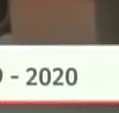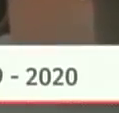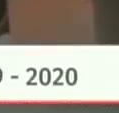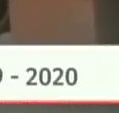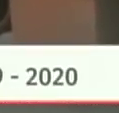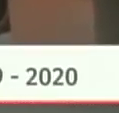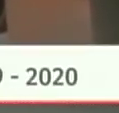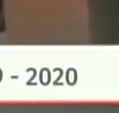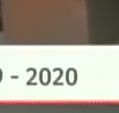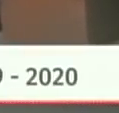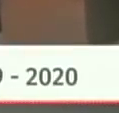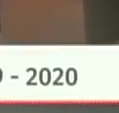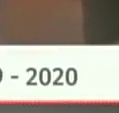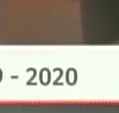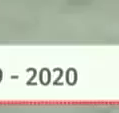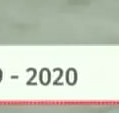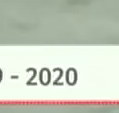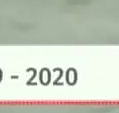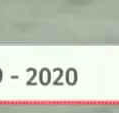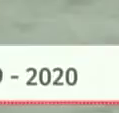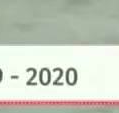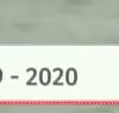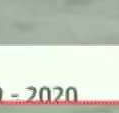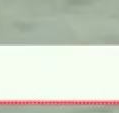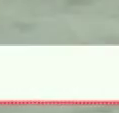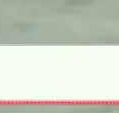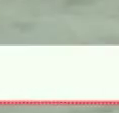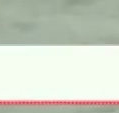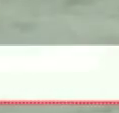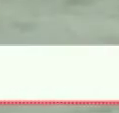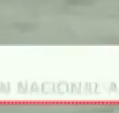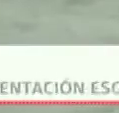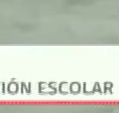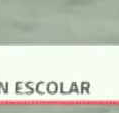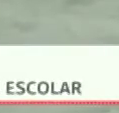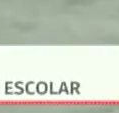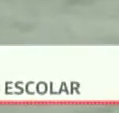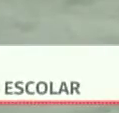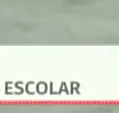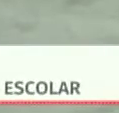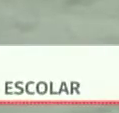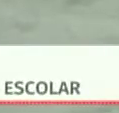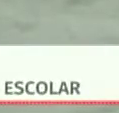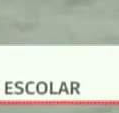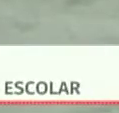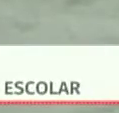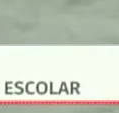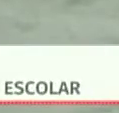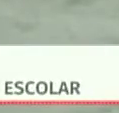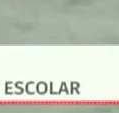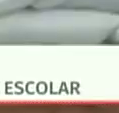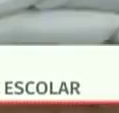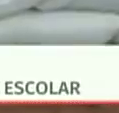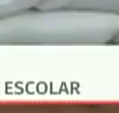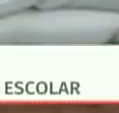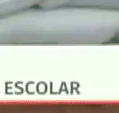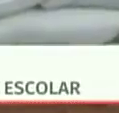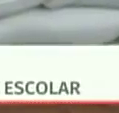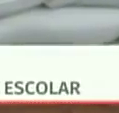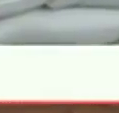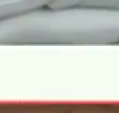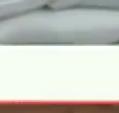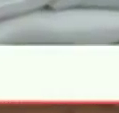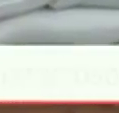del municipio bolivariano de Sucre. Aquí hoy estamos realizando la supervisión permanente de